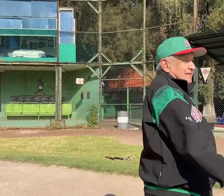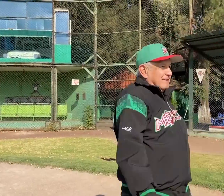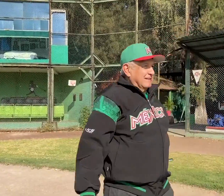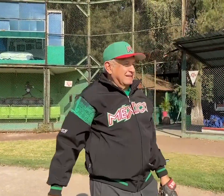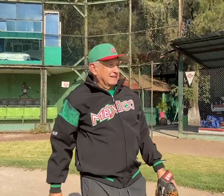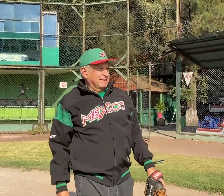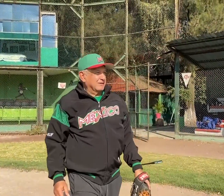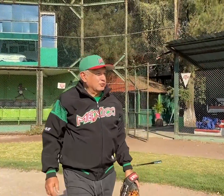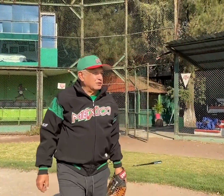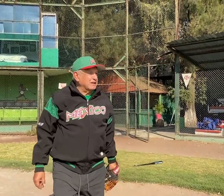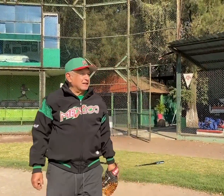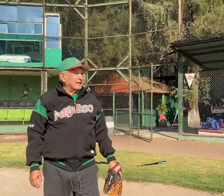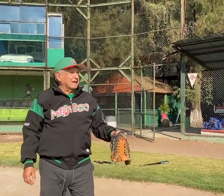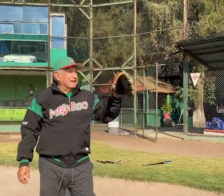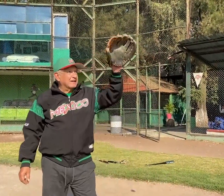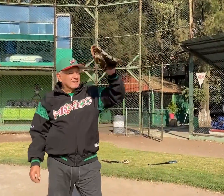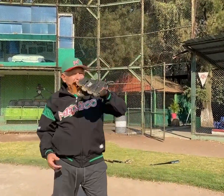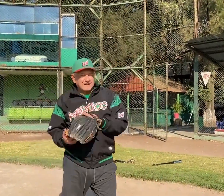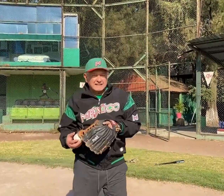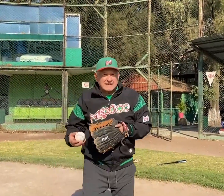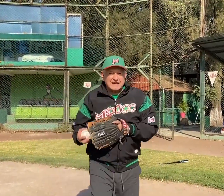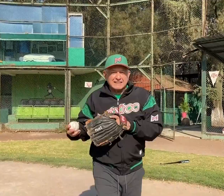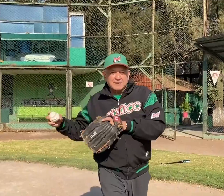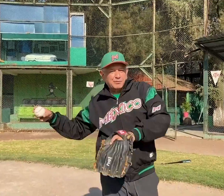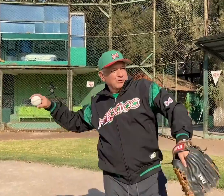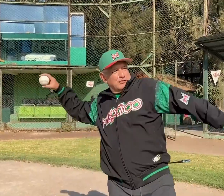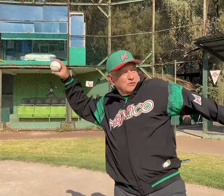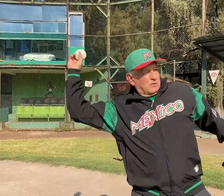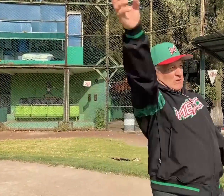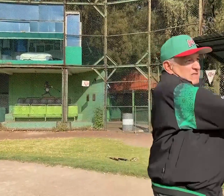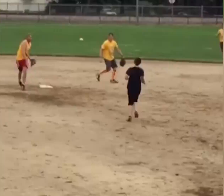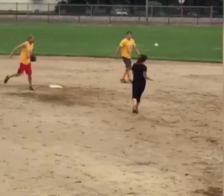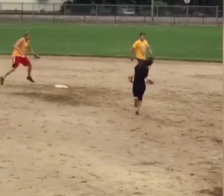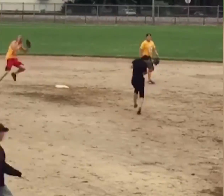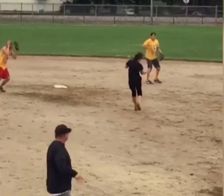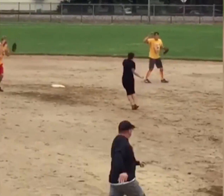Además, uno tiene que dedicarle tiempo